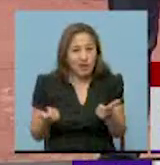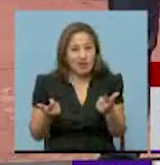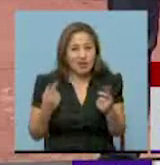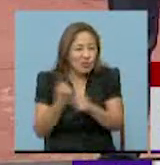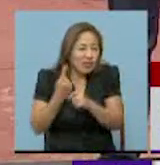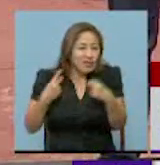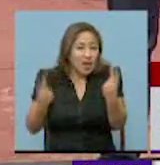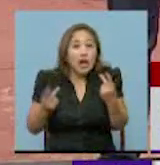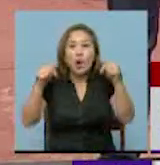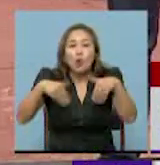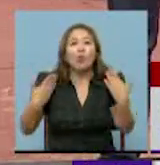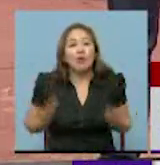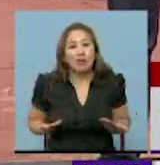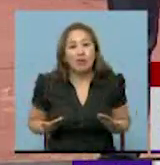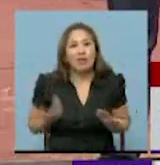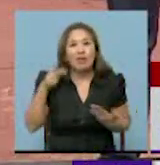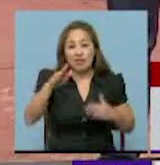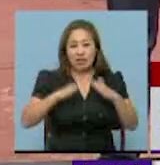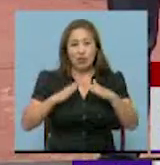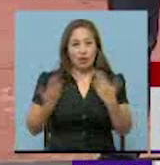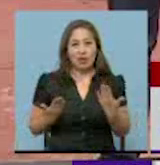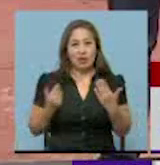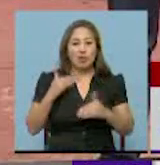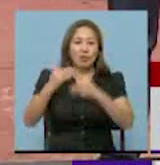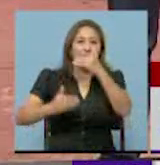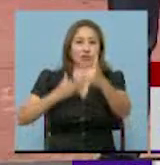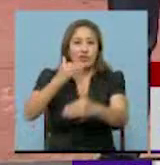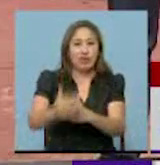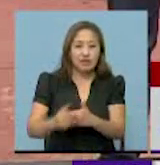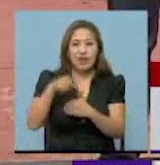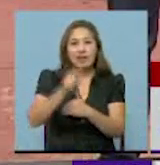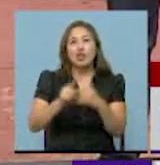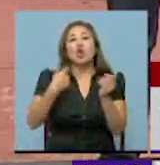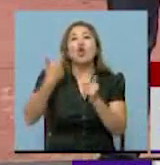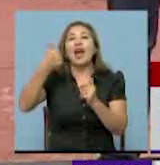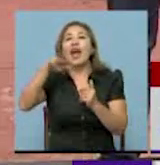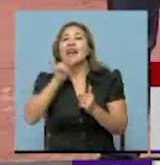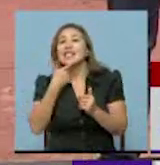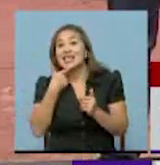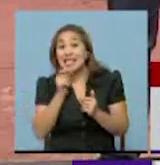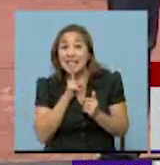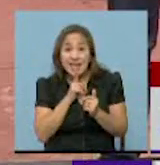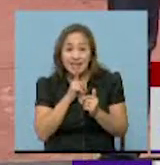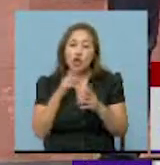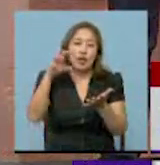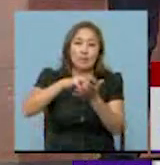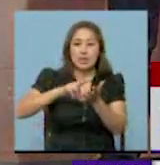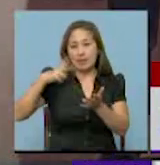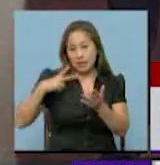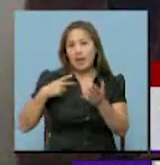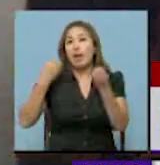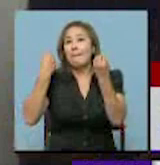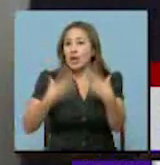para hacerlo, y hoy lo pueden hacer de su casa porque seguimos avanzando con ARSAT y esperemos con todas las empresas privadas en mejorar